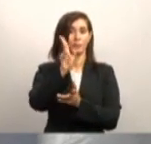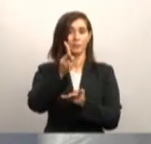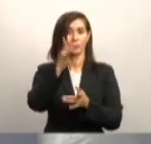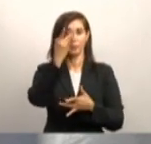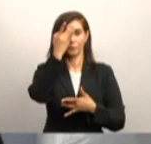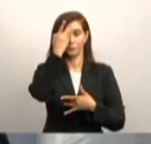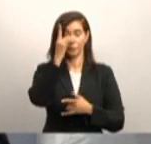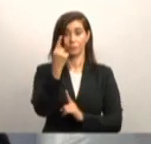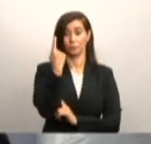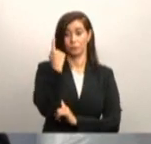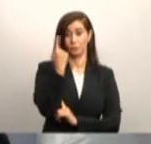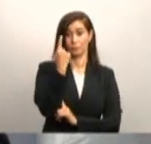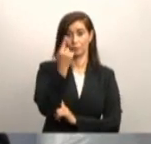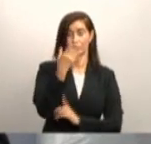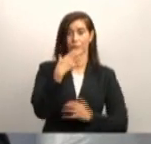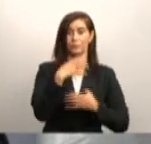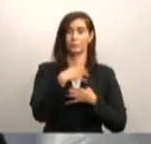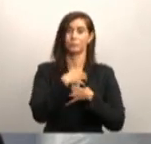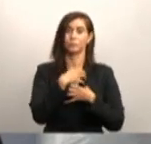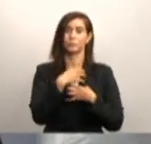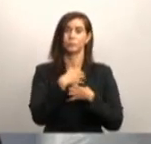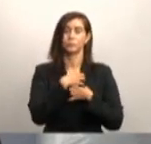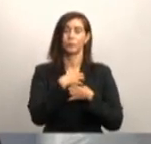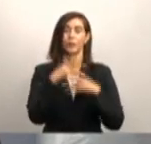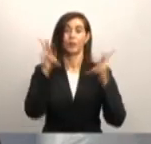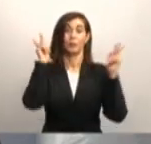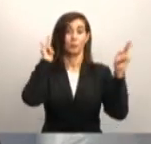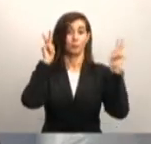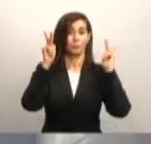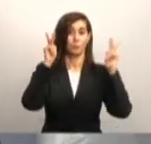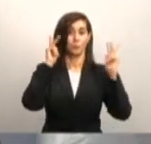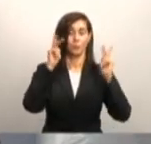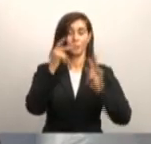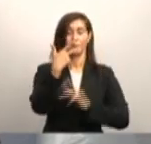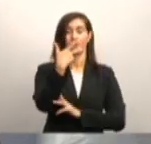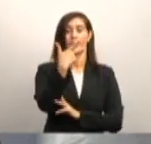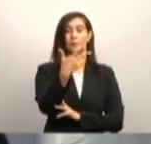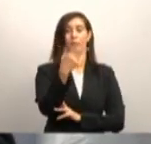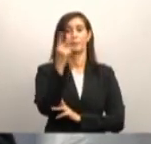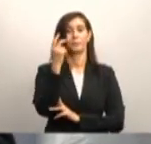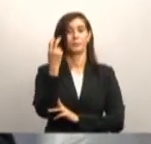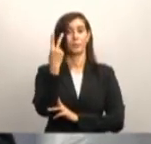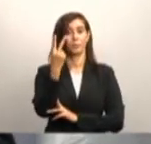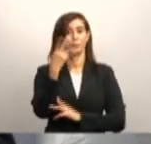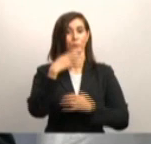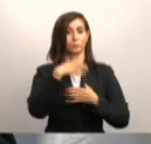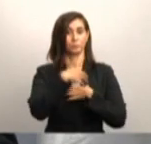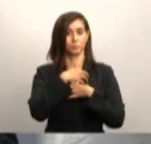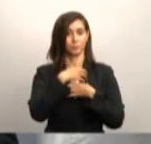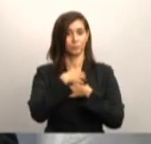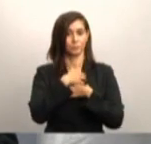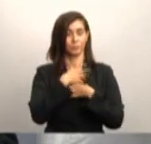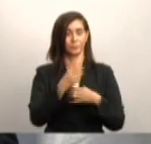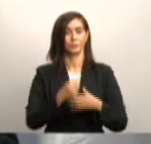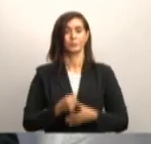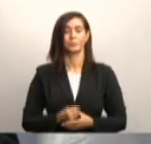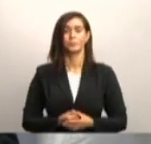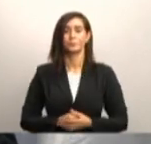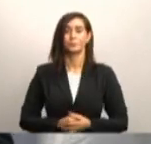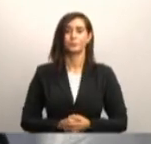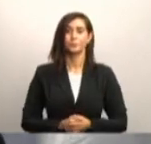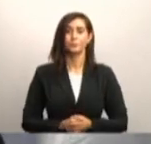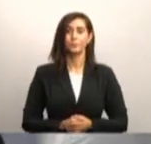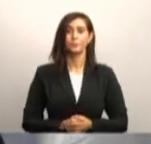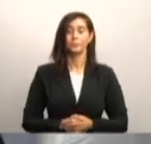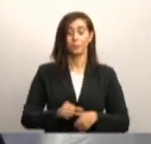solo 1 está en ventilación. En Puerto Plata, de 3, 2 en ventilación.